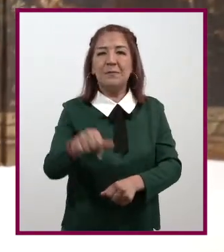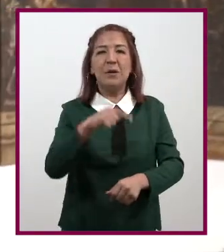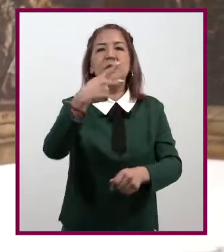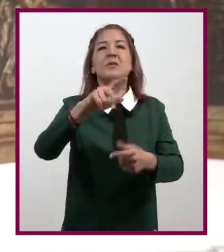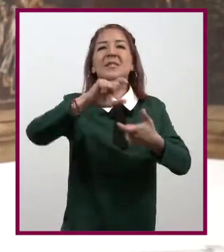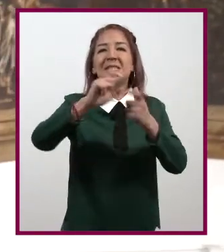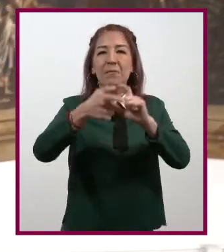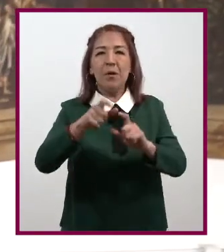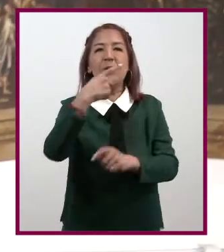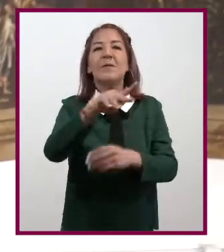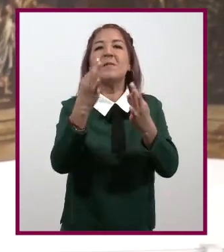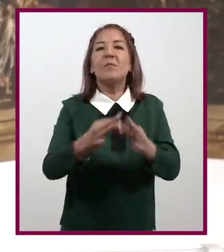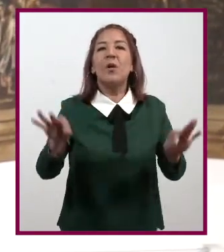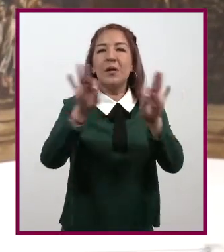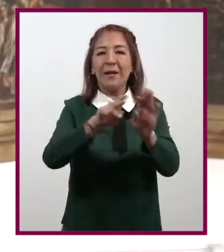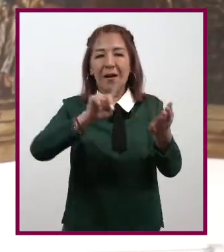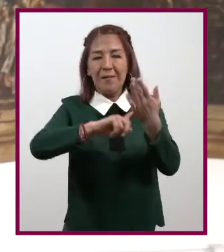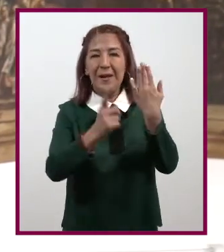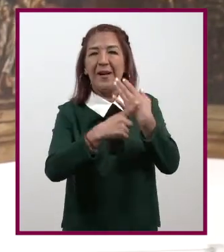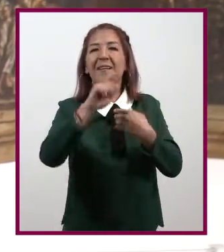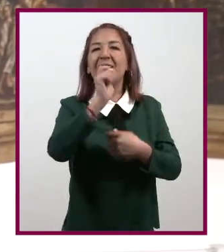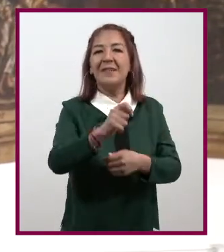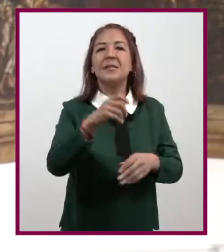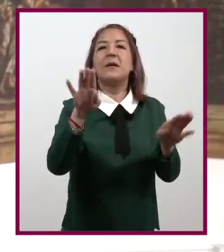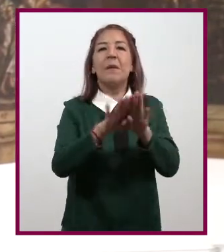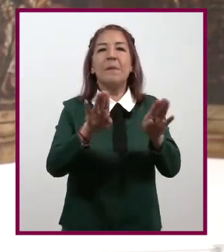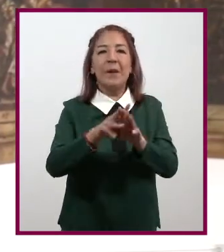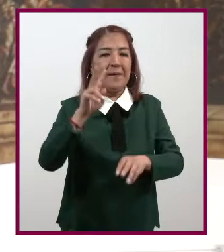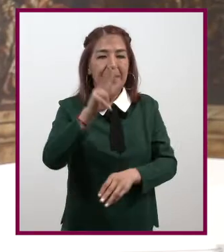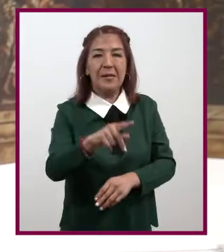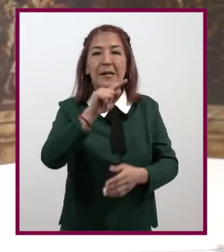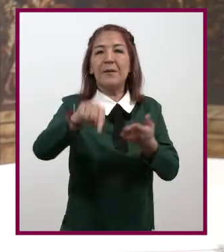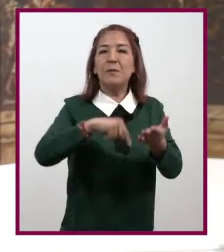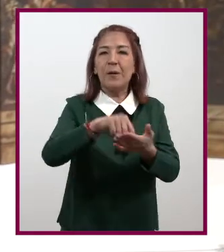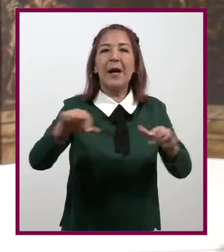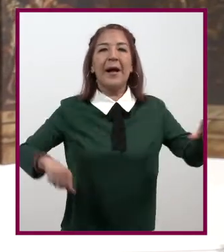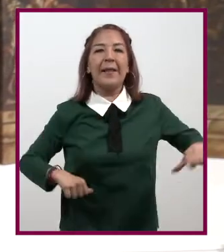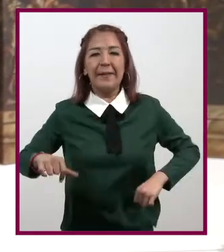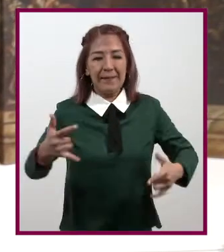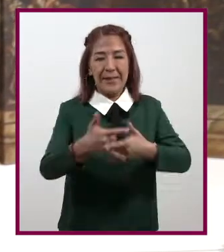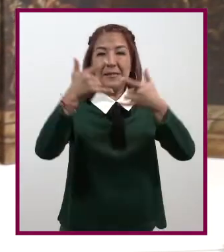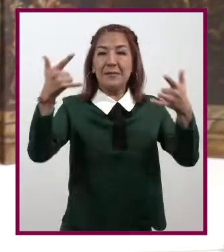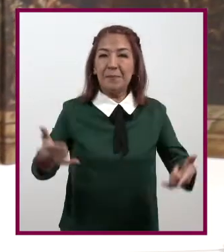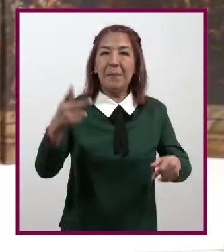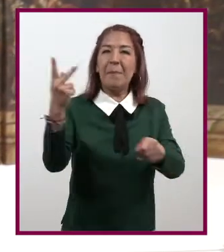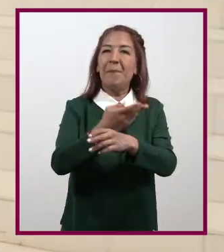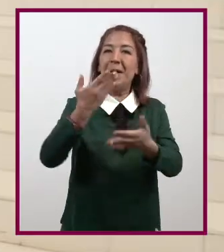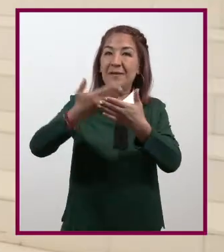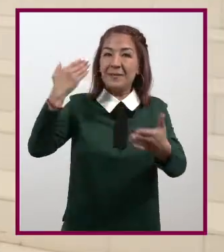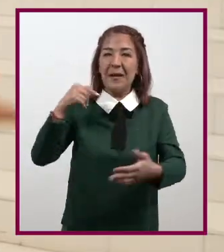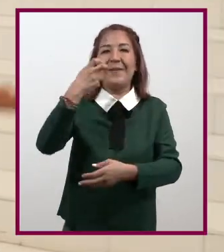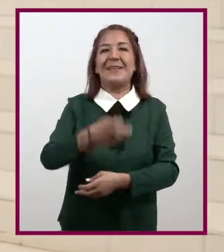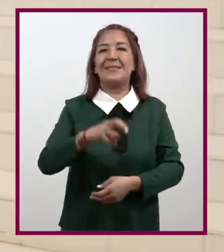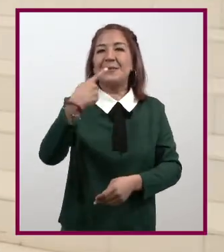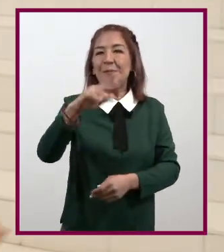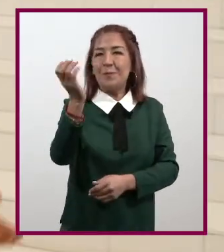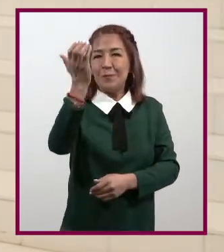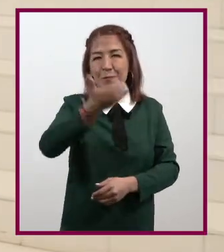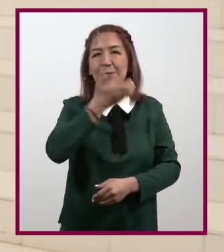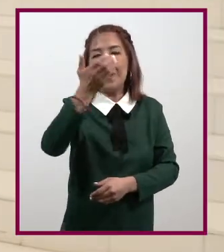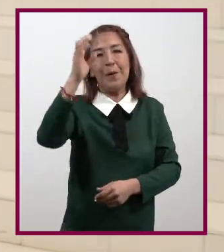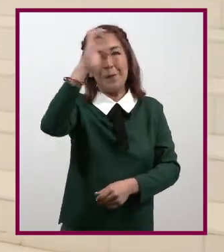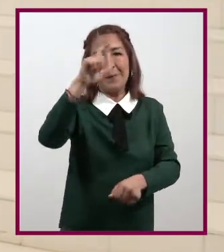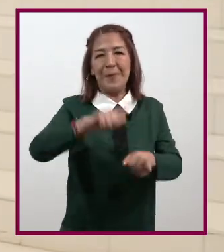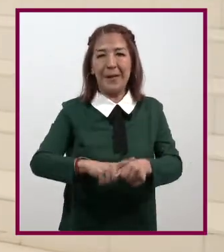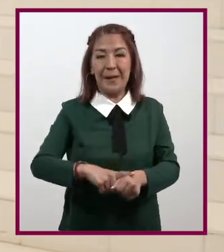símbolos o signos que esconde, a través de los cuales podemos aproximarnos a un evento histórico de nuestro pasado y de nuestra identidad. No se diga más, esto es